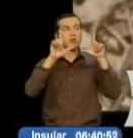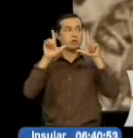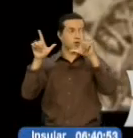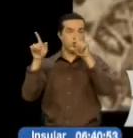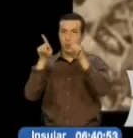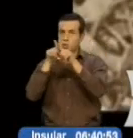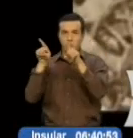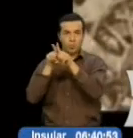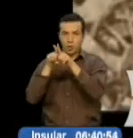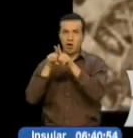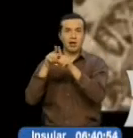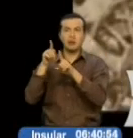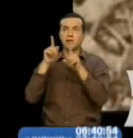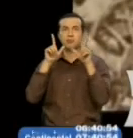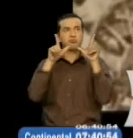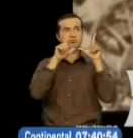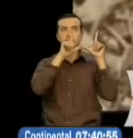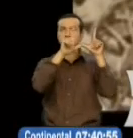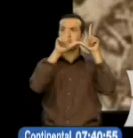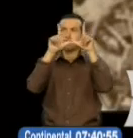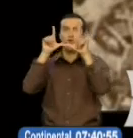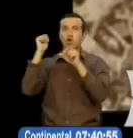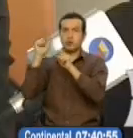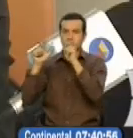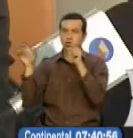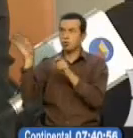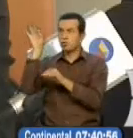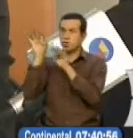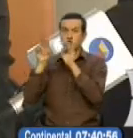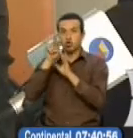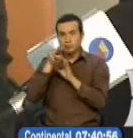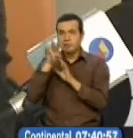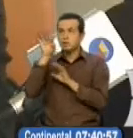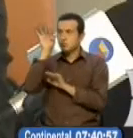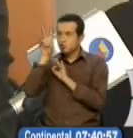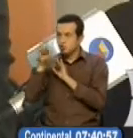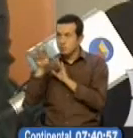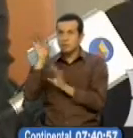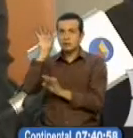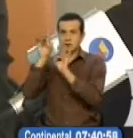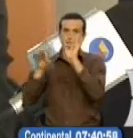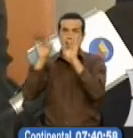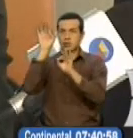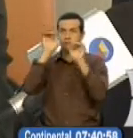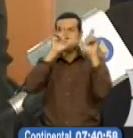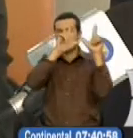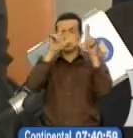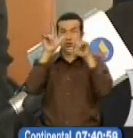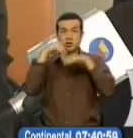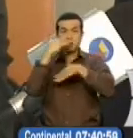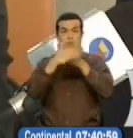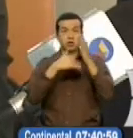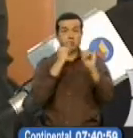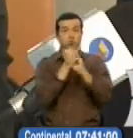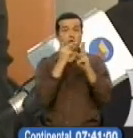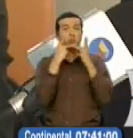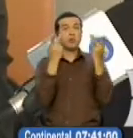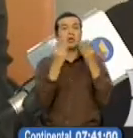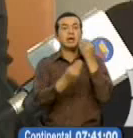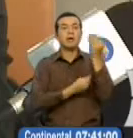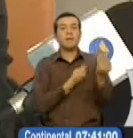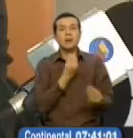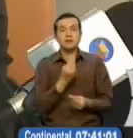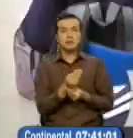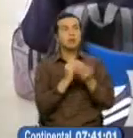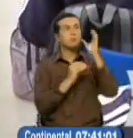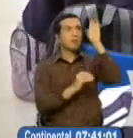serán los mismos que mantendrán los retratos del resto de personajes. Va a ser una campaña rotativa y luego en las dependencias públicas se irá formando una